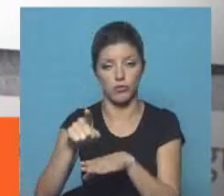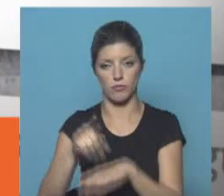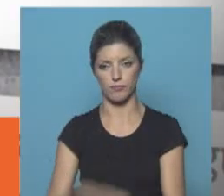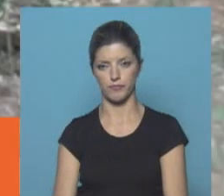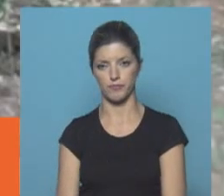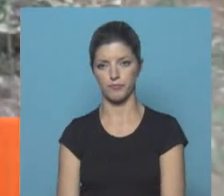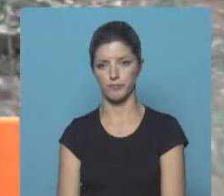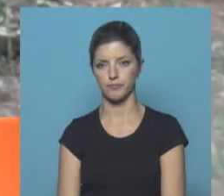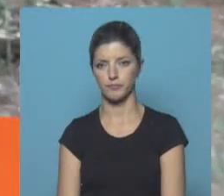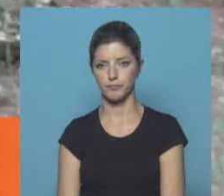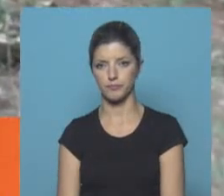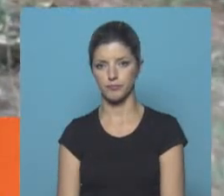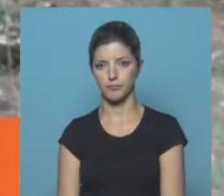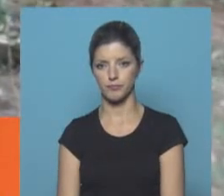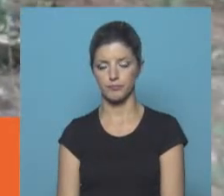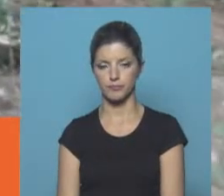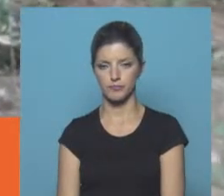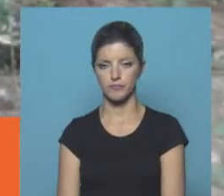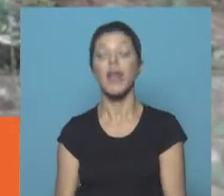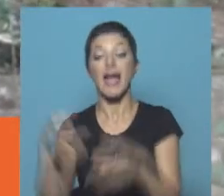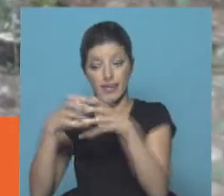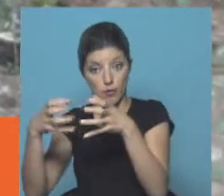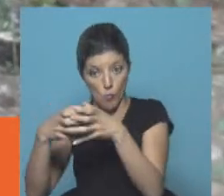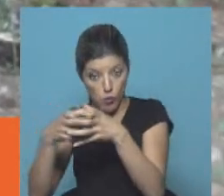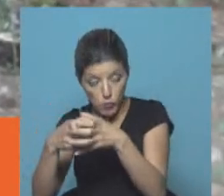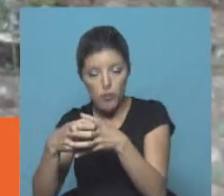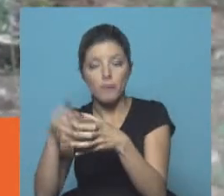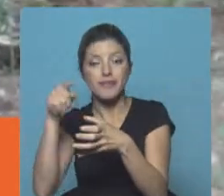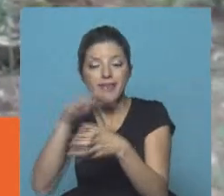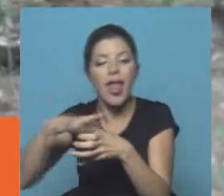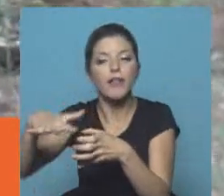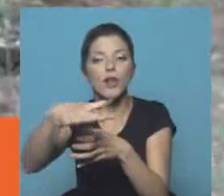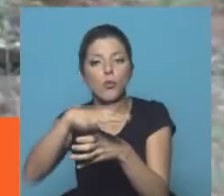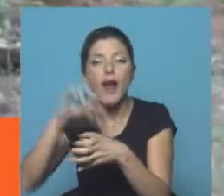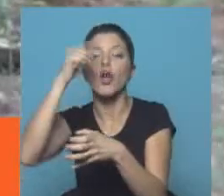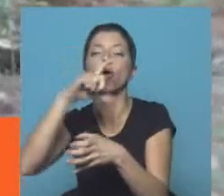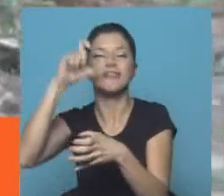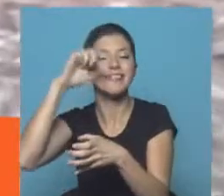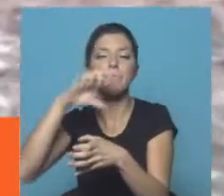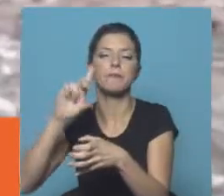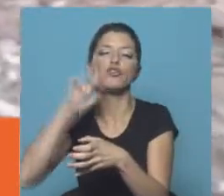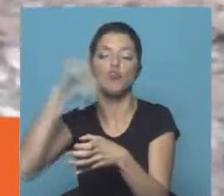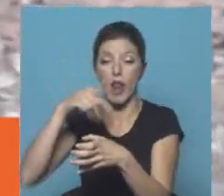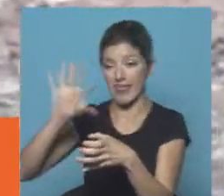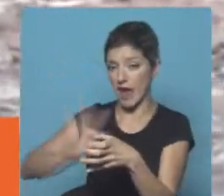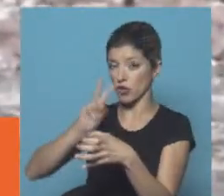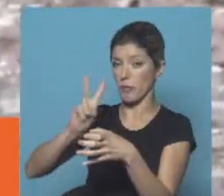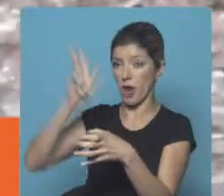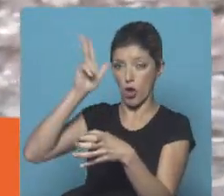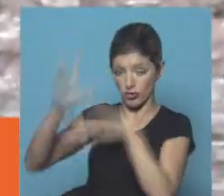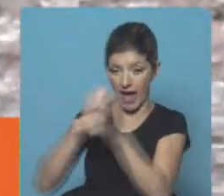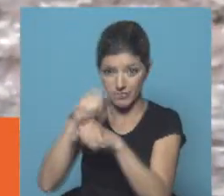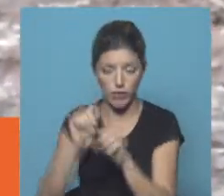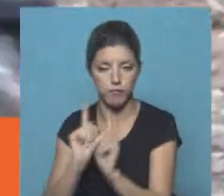armas. El Ejército del Pueblo Paraguayo opera en la zona de Concepción desde 2008 sin que las fuerzas de